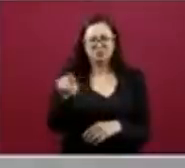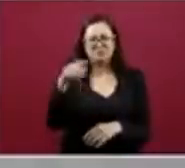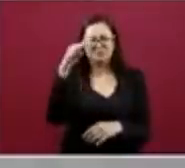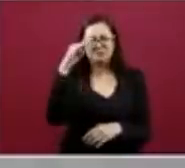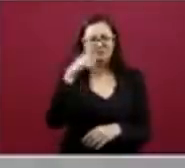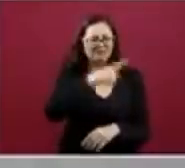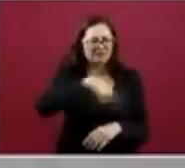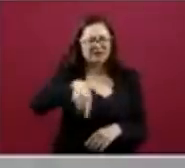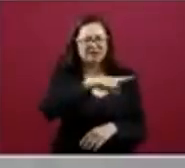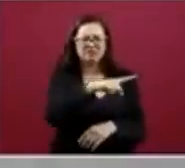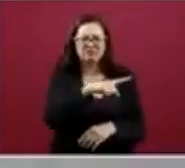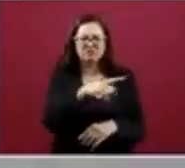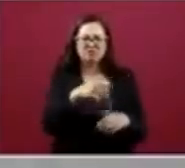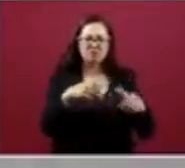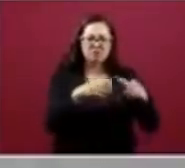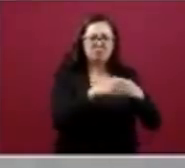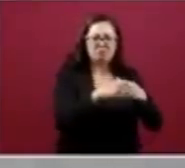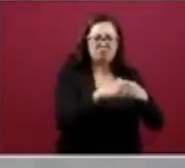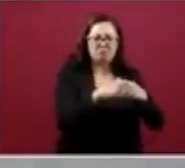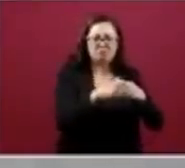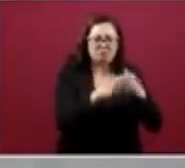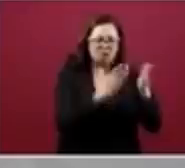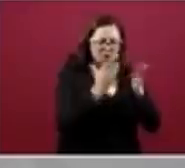formación tecnocrática